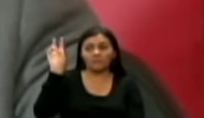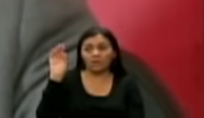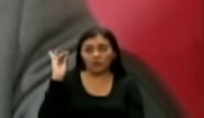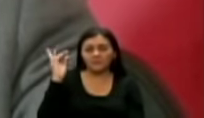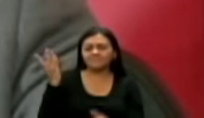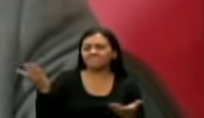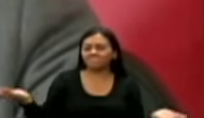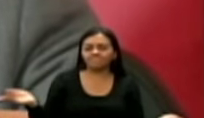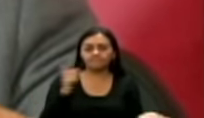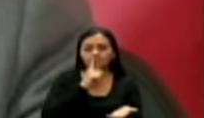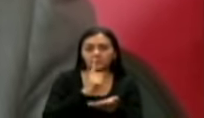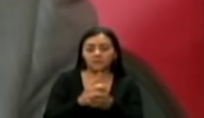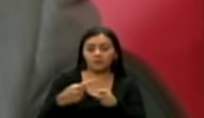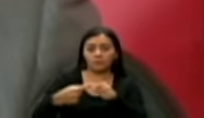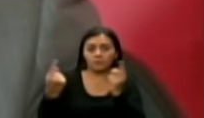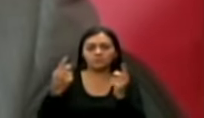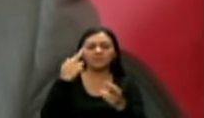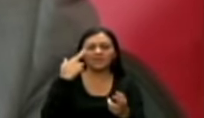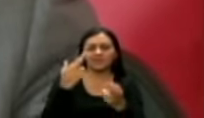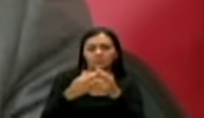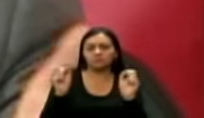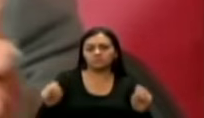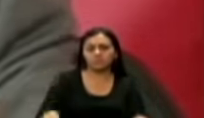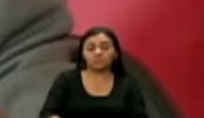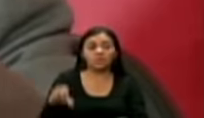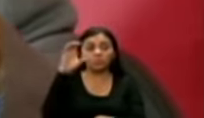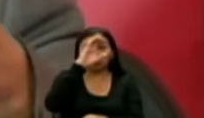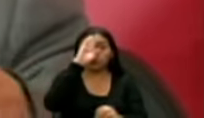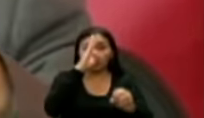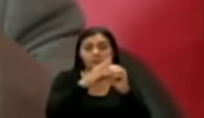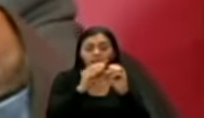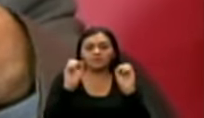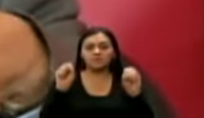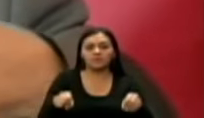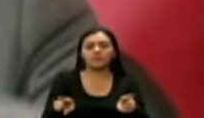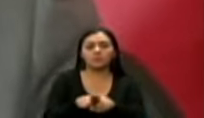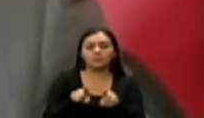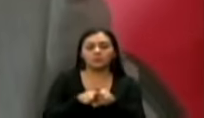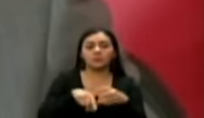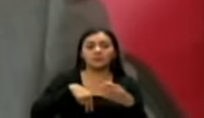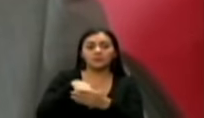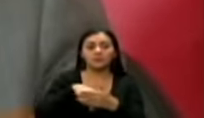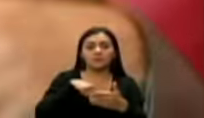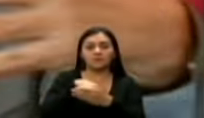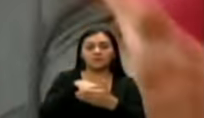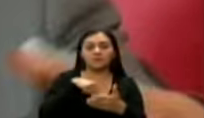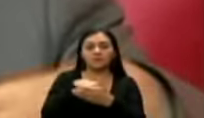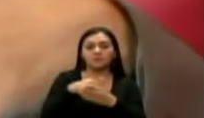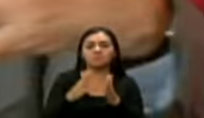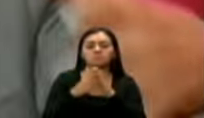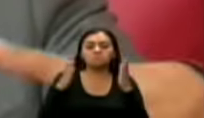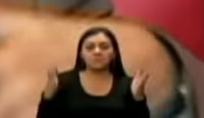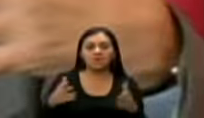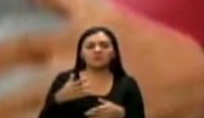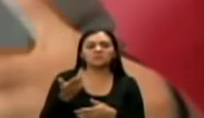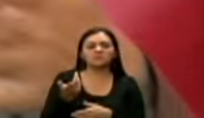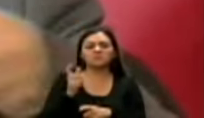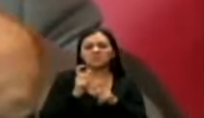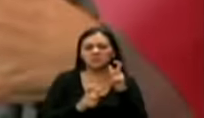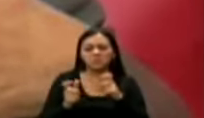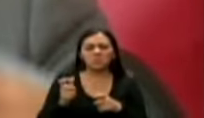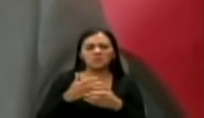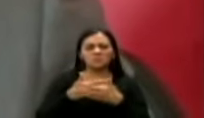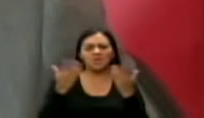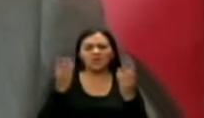la oposición reconoce. Buscan decir que bueno, hay límites, etc. Que hay populismo, que hay demagogia, etc. Y